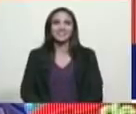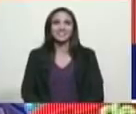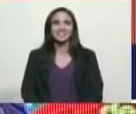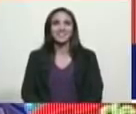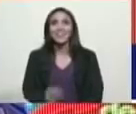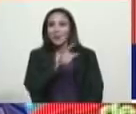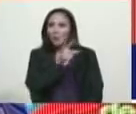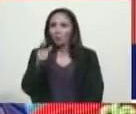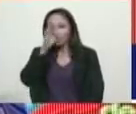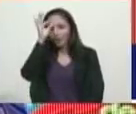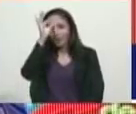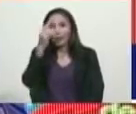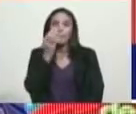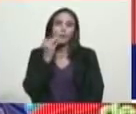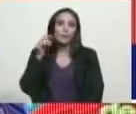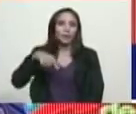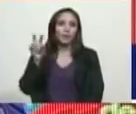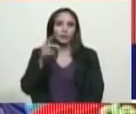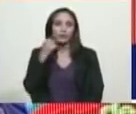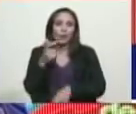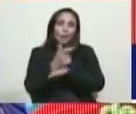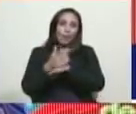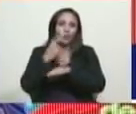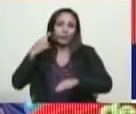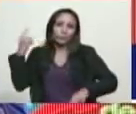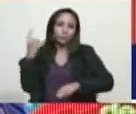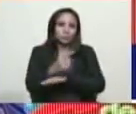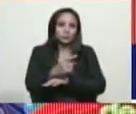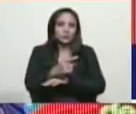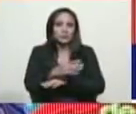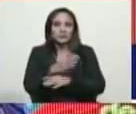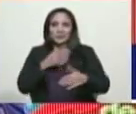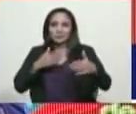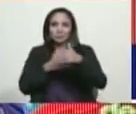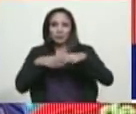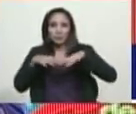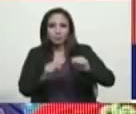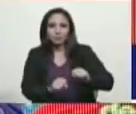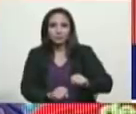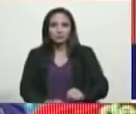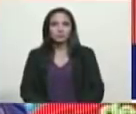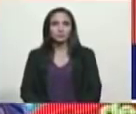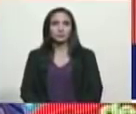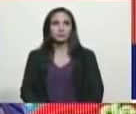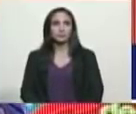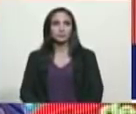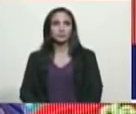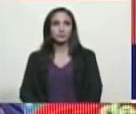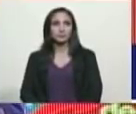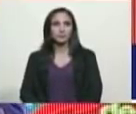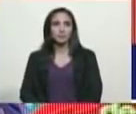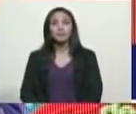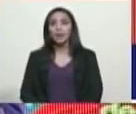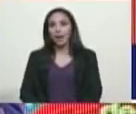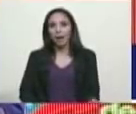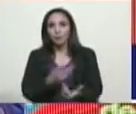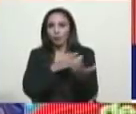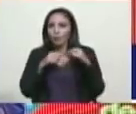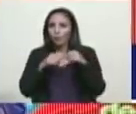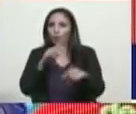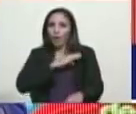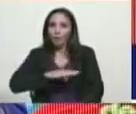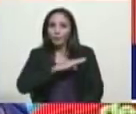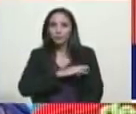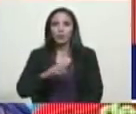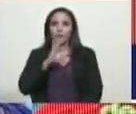¿Ustedes creen que si en Venezuela viniera un gobierno proimperialista, oligárquico y de derecha, se mantendrían las misiones